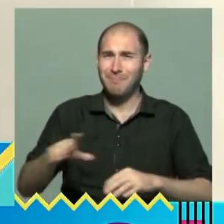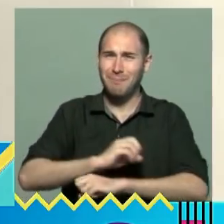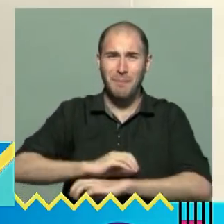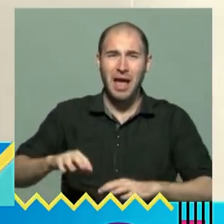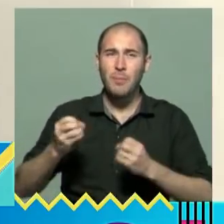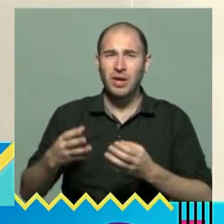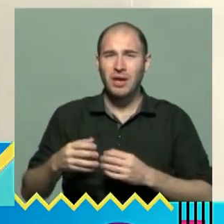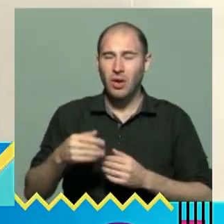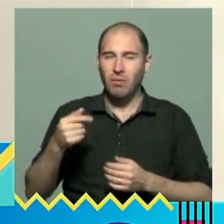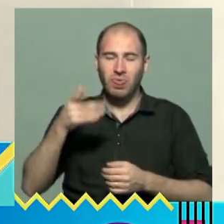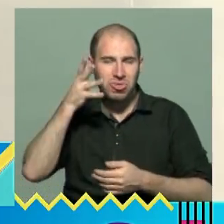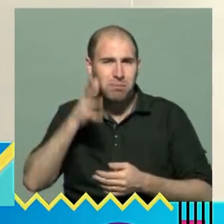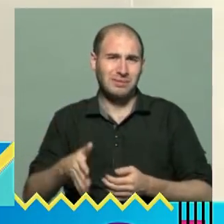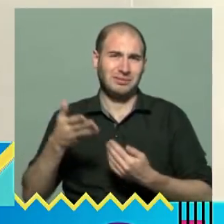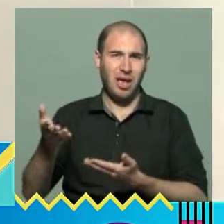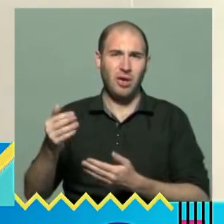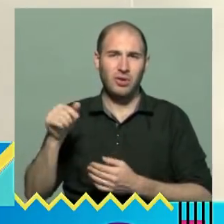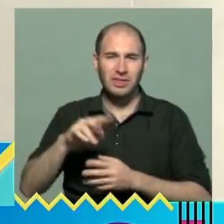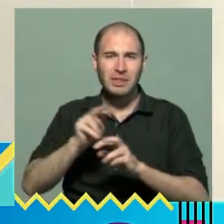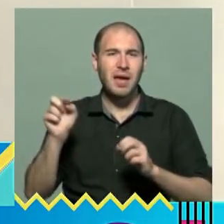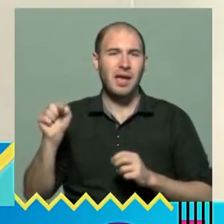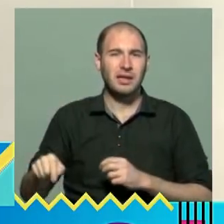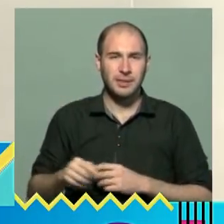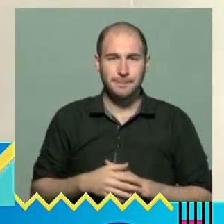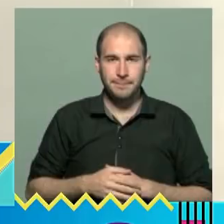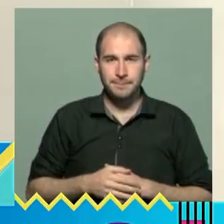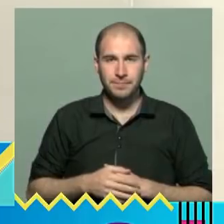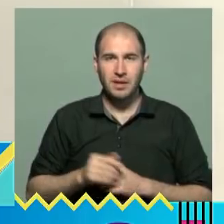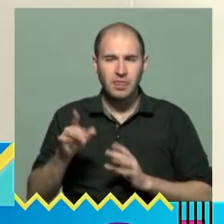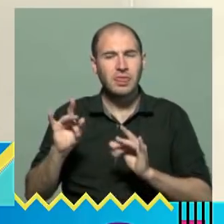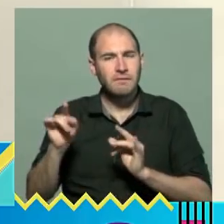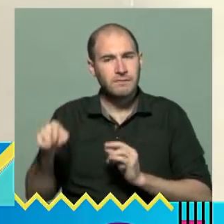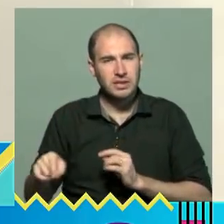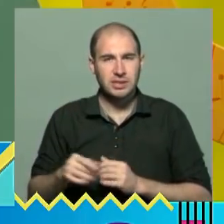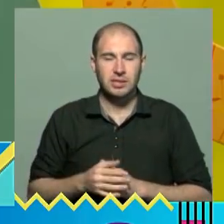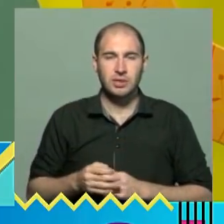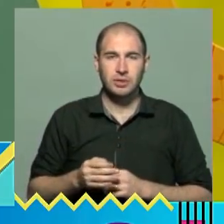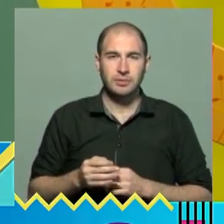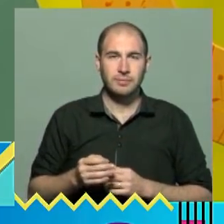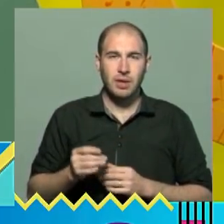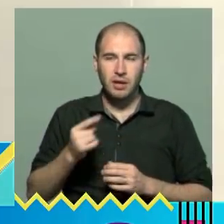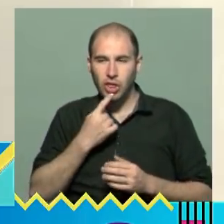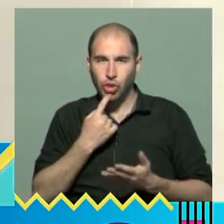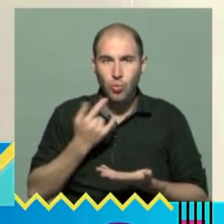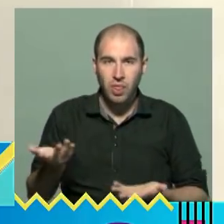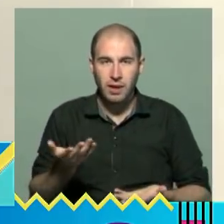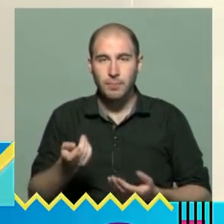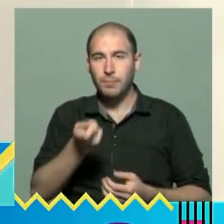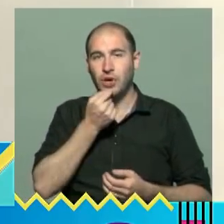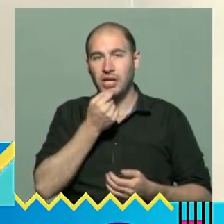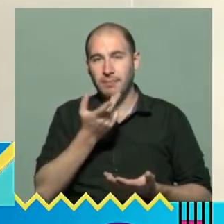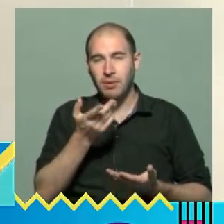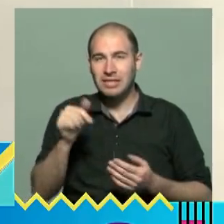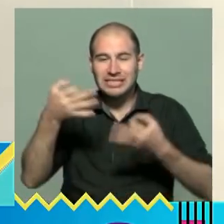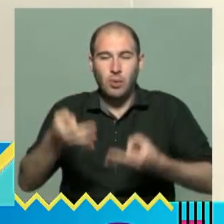horribles porque se abusan justamente de su situación, digamos, compleja o, digamos, dubitativa en el caso de que no